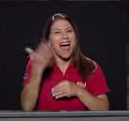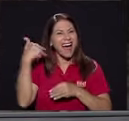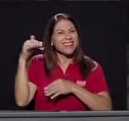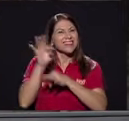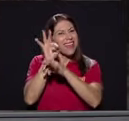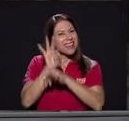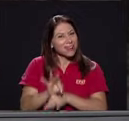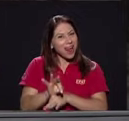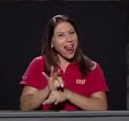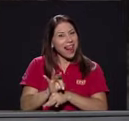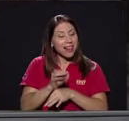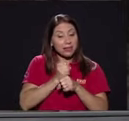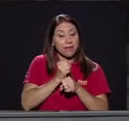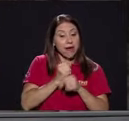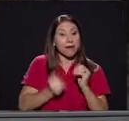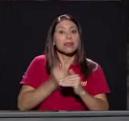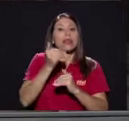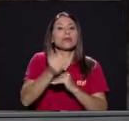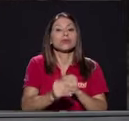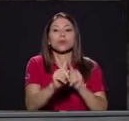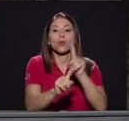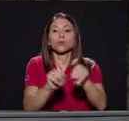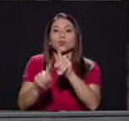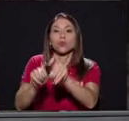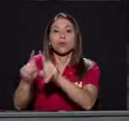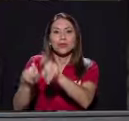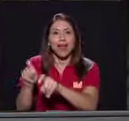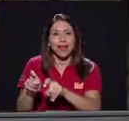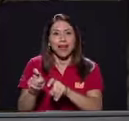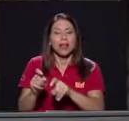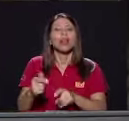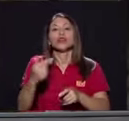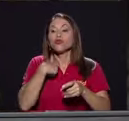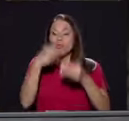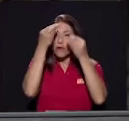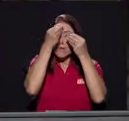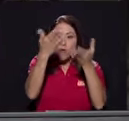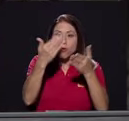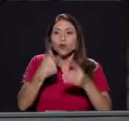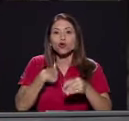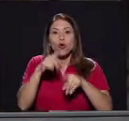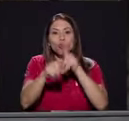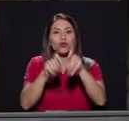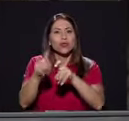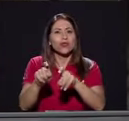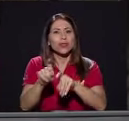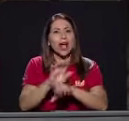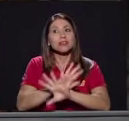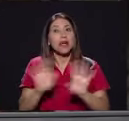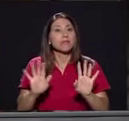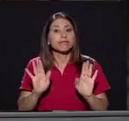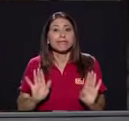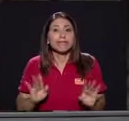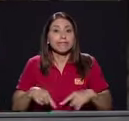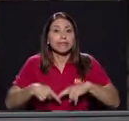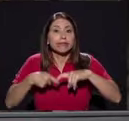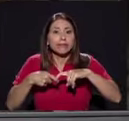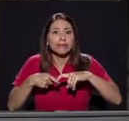era lo tradicional que se ha venido trabajando en participación, ¿verdad? Que es yo informo, yo consulto, pero ahí se